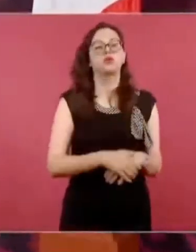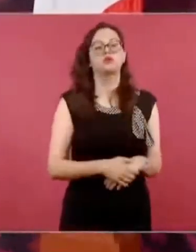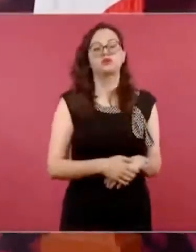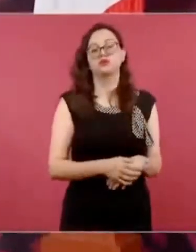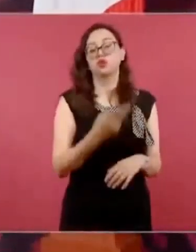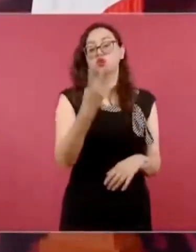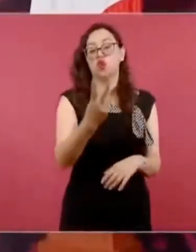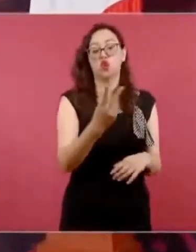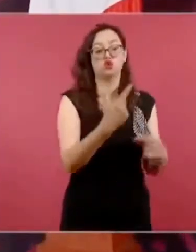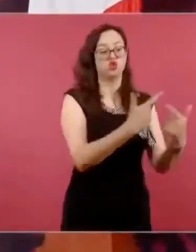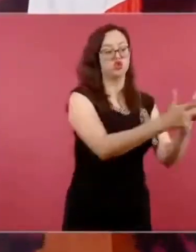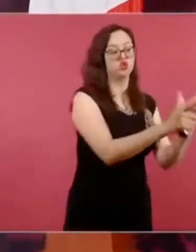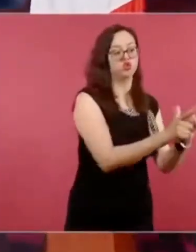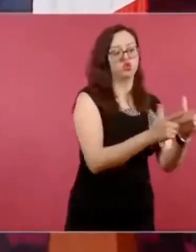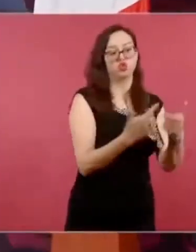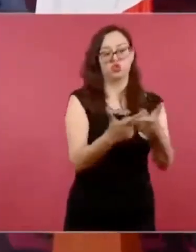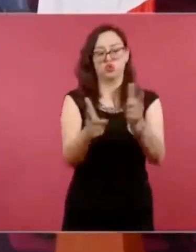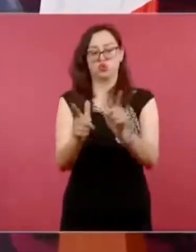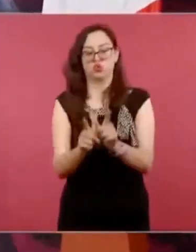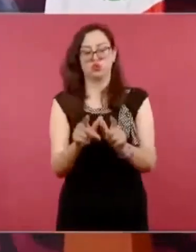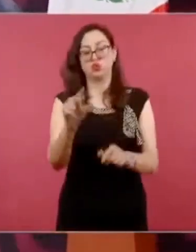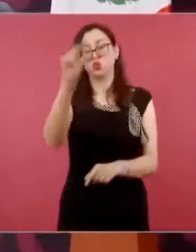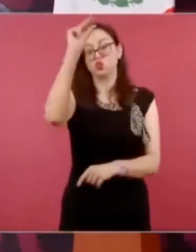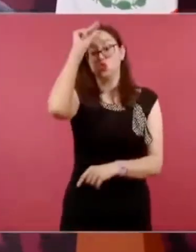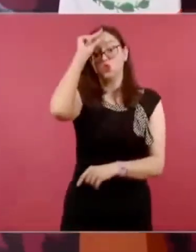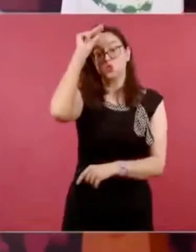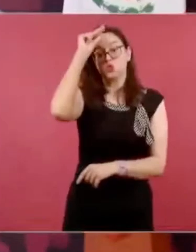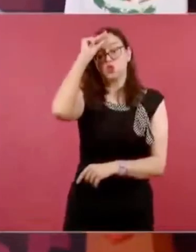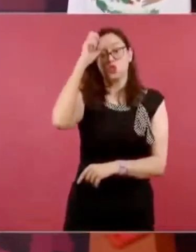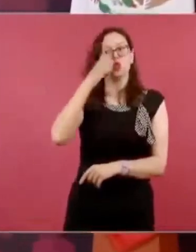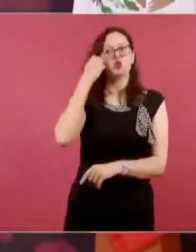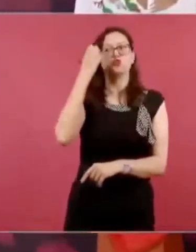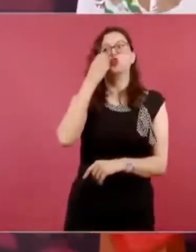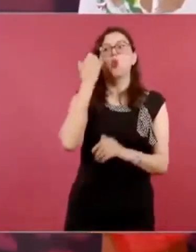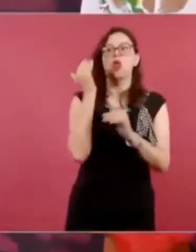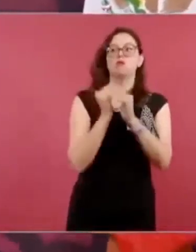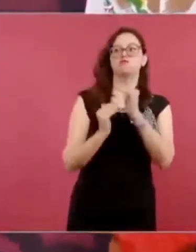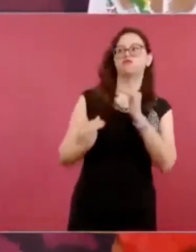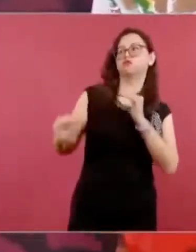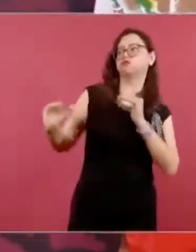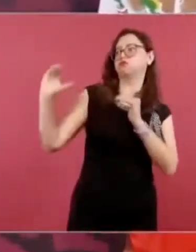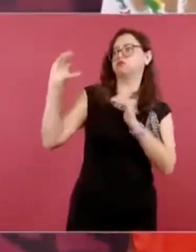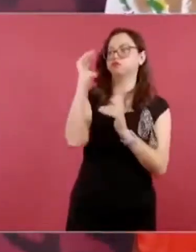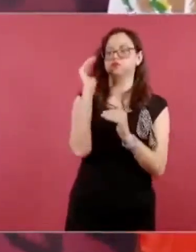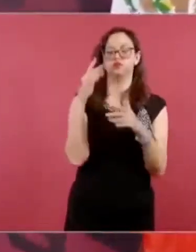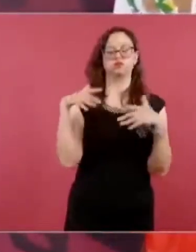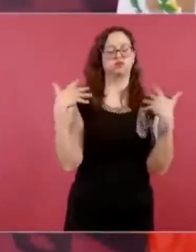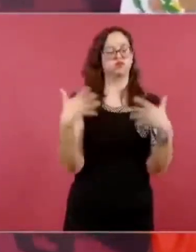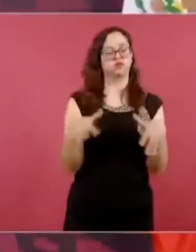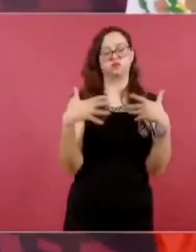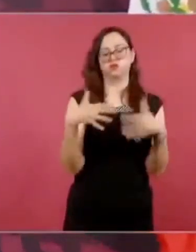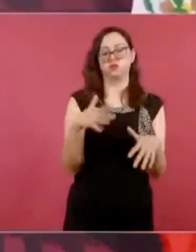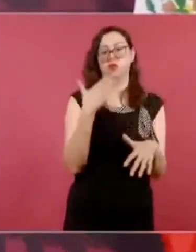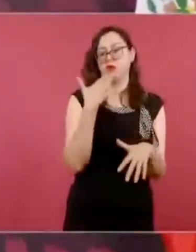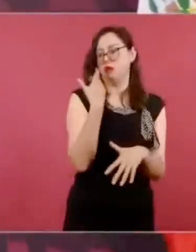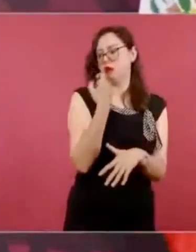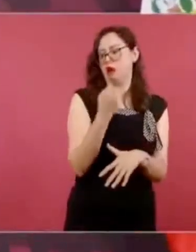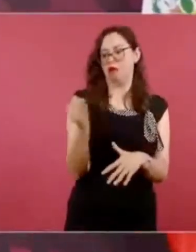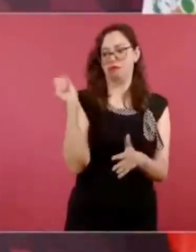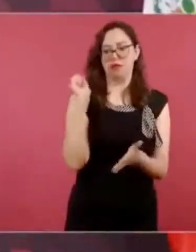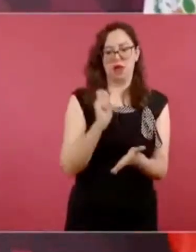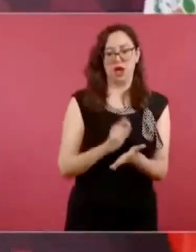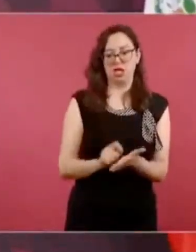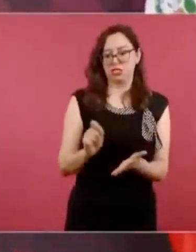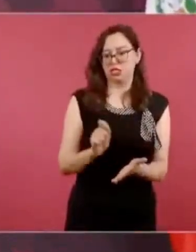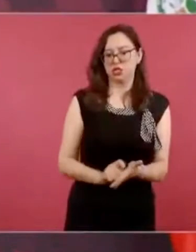Camín, que no solo tenía que ver con la academia, con las letras, sino también con